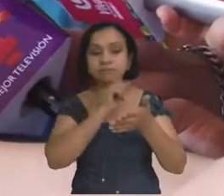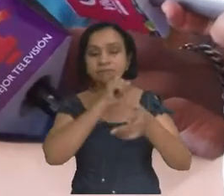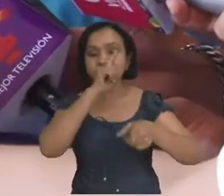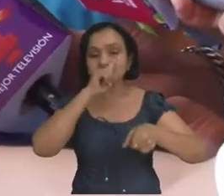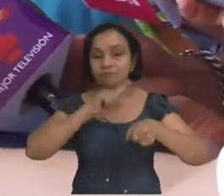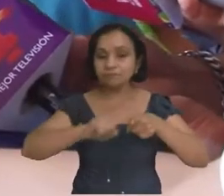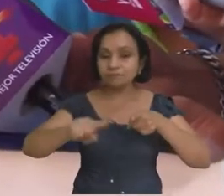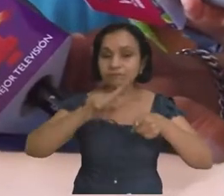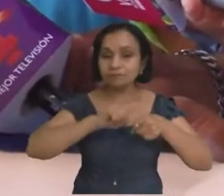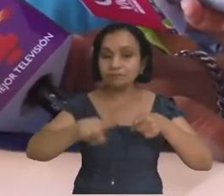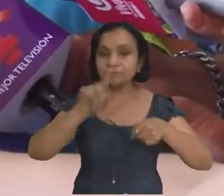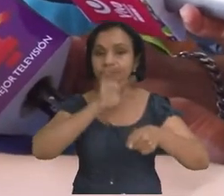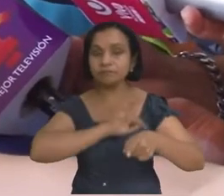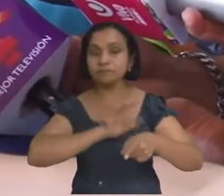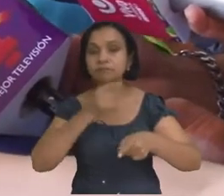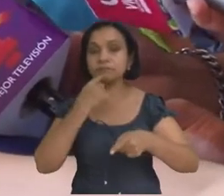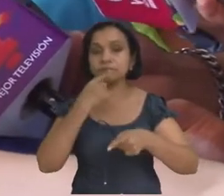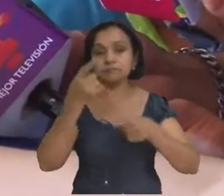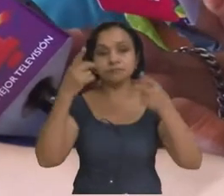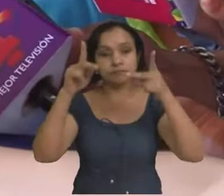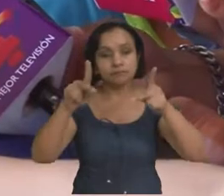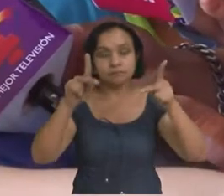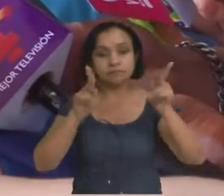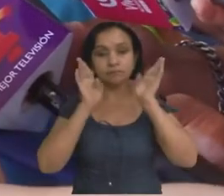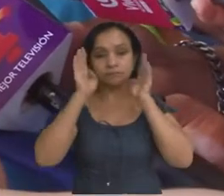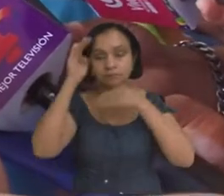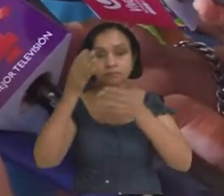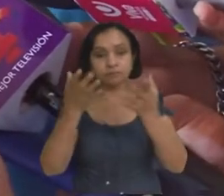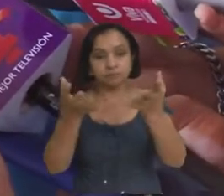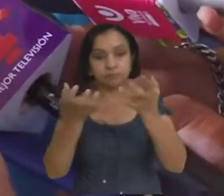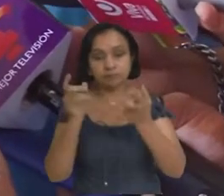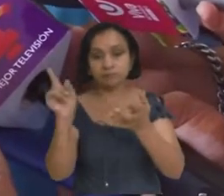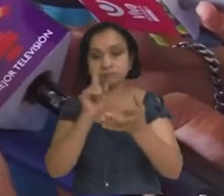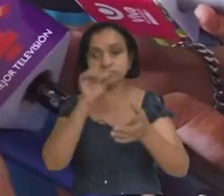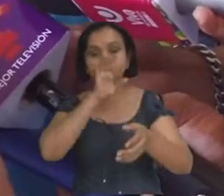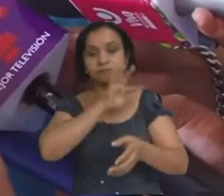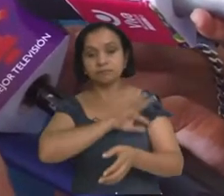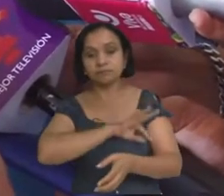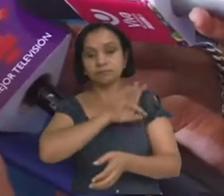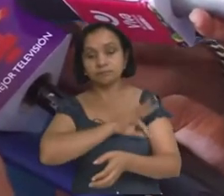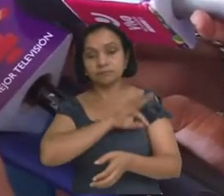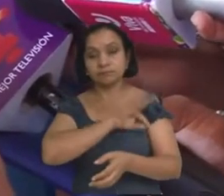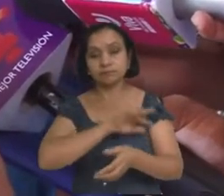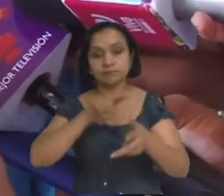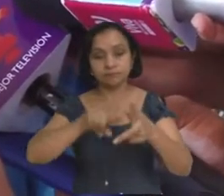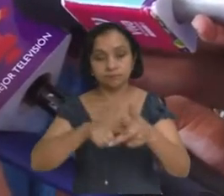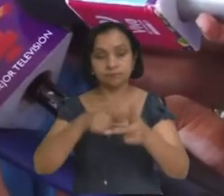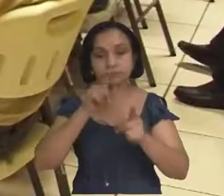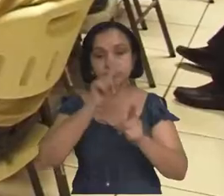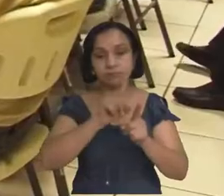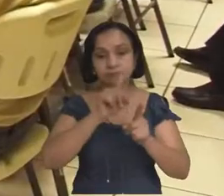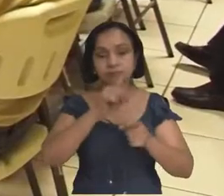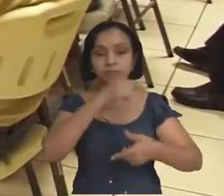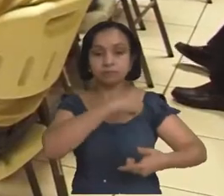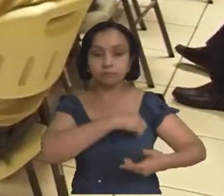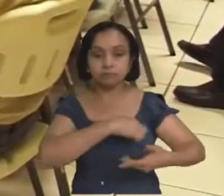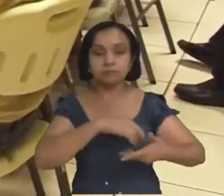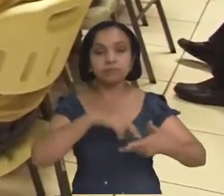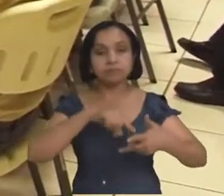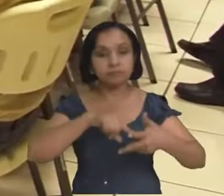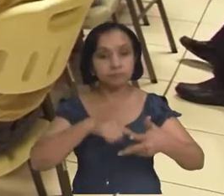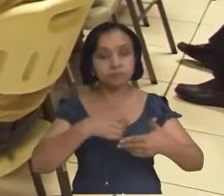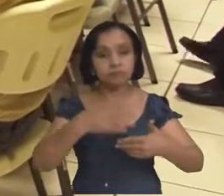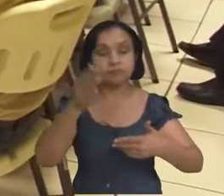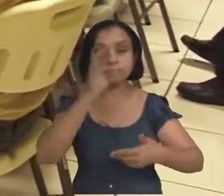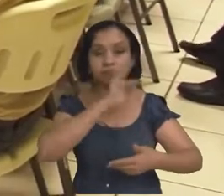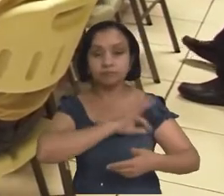por lo tanto a denunciar a aquel empresario que no quiera aplicar el salario a partir del 1 de marzo. Para la definición del